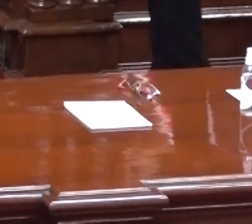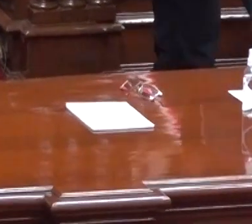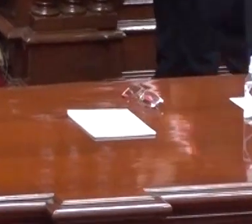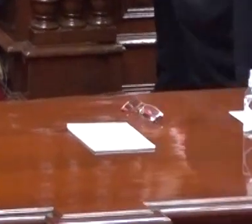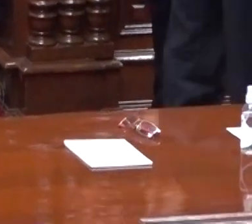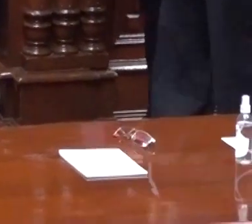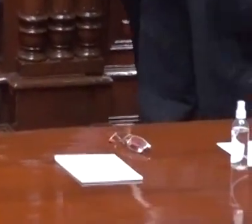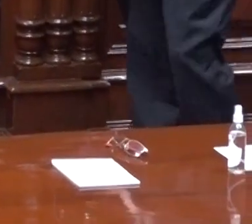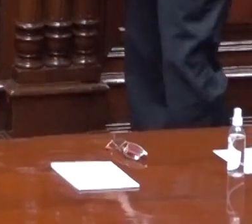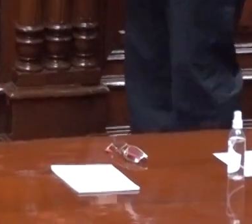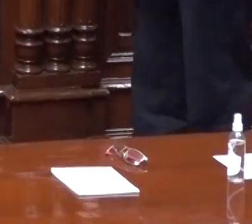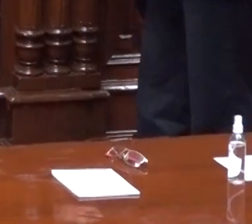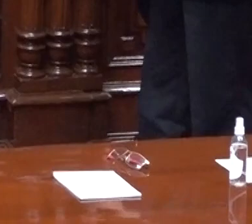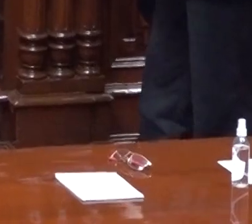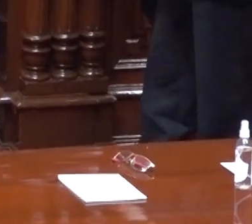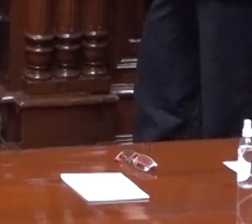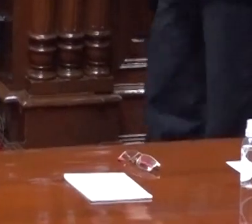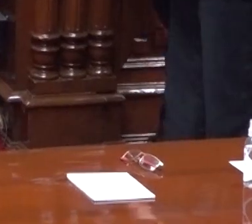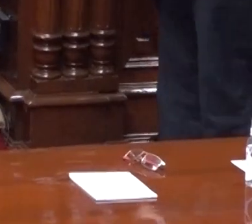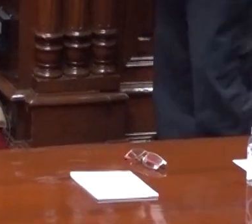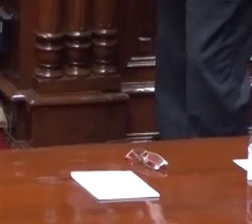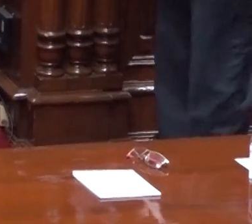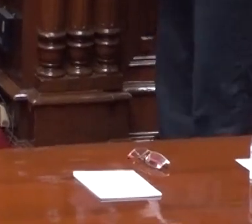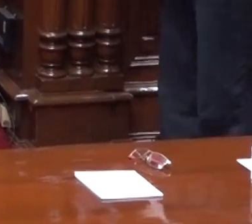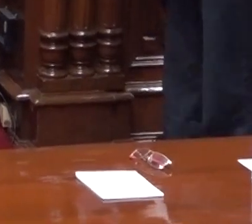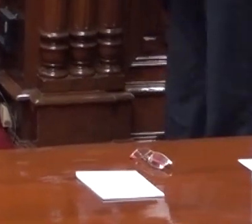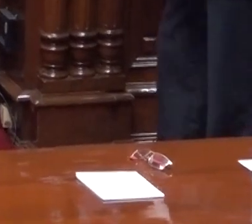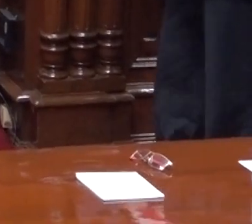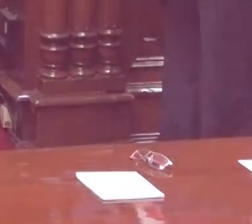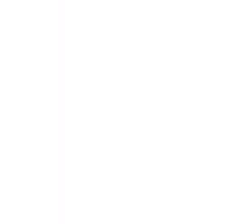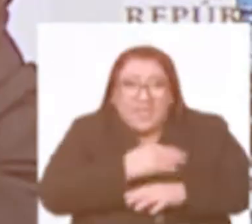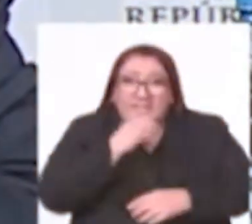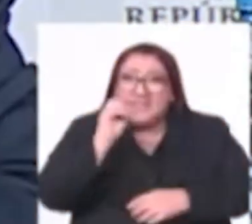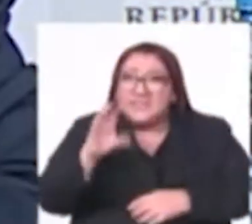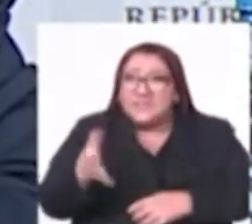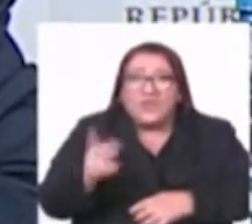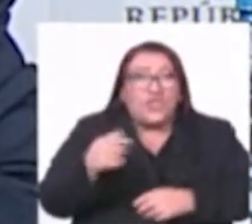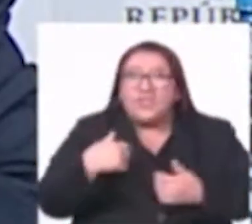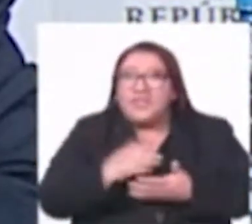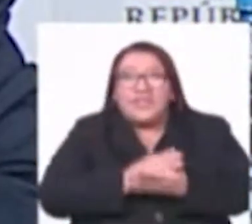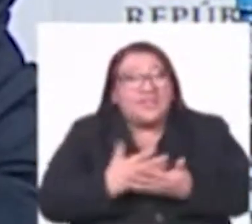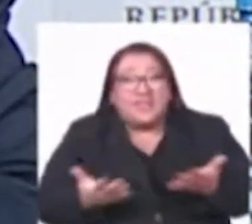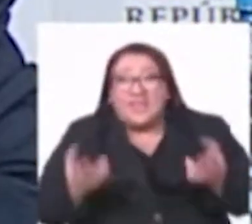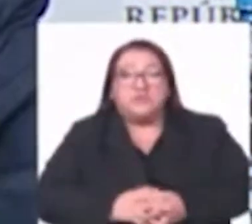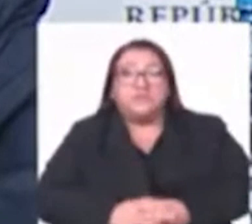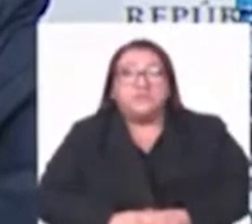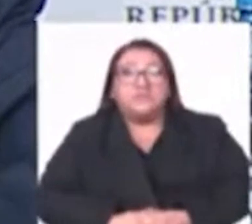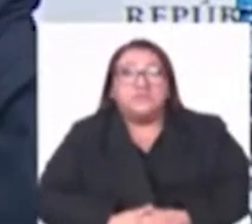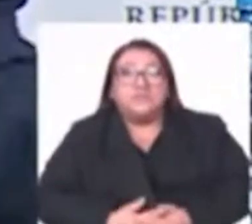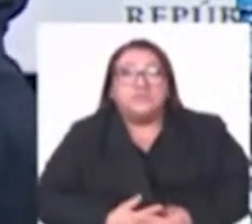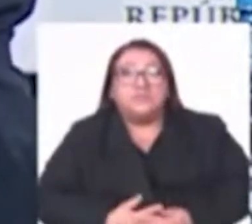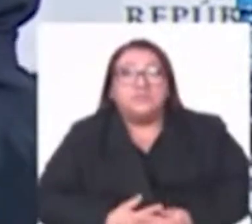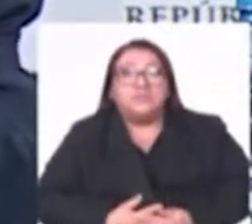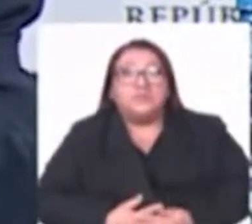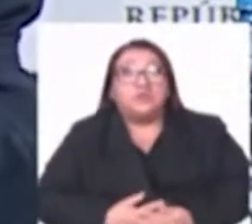mantiene firme en su postura de estar calificado Para ocupar el puesto que hoy tiene que no tengo ninguna ninguna investigación si usted